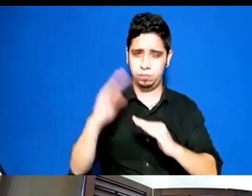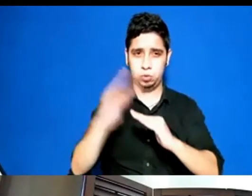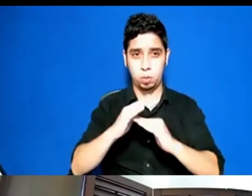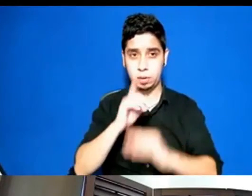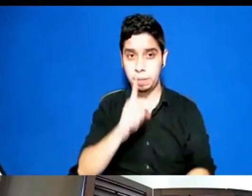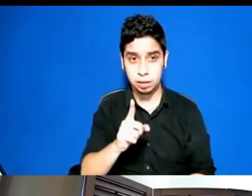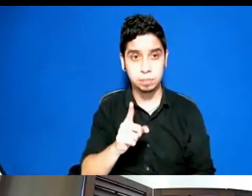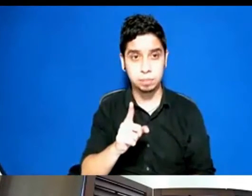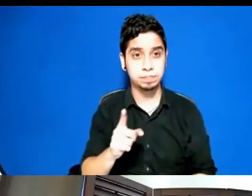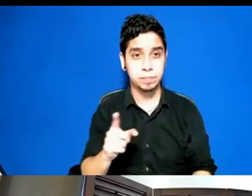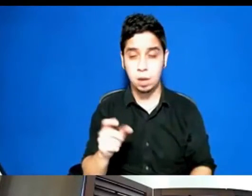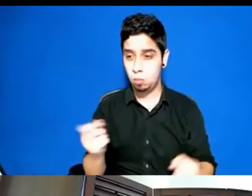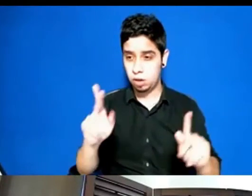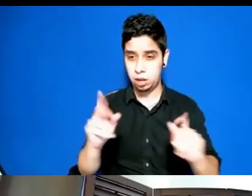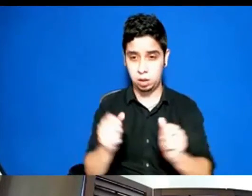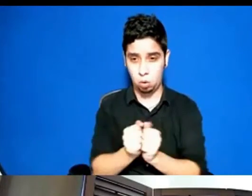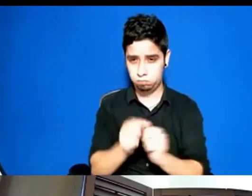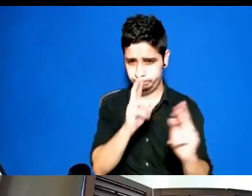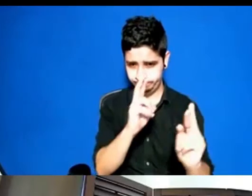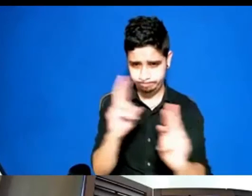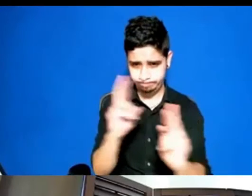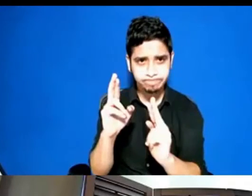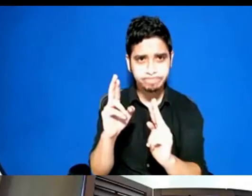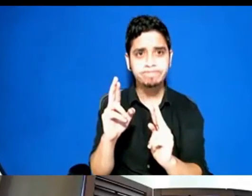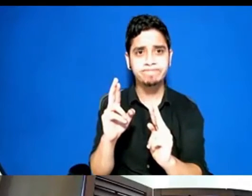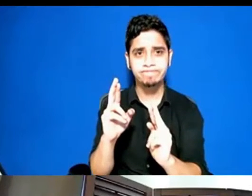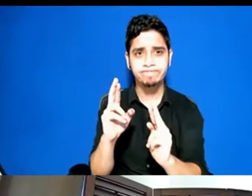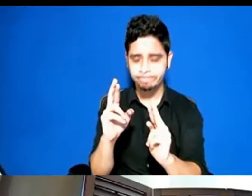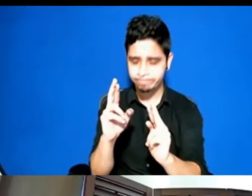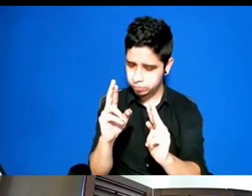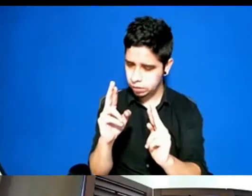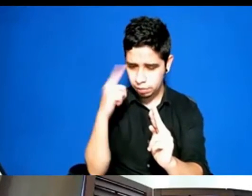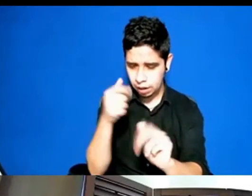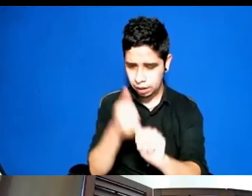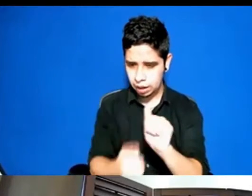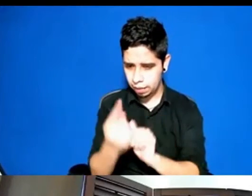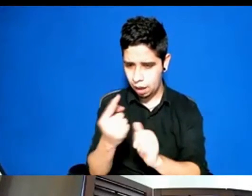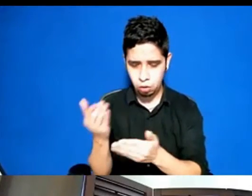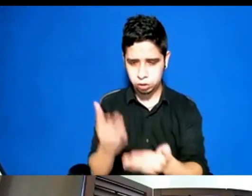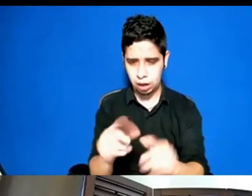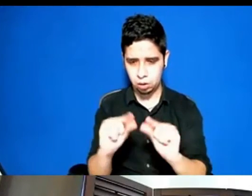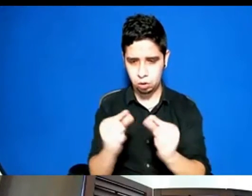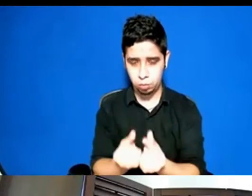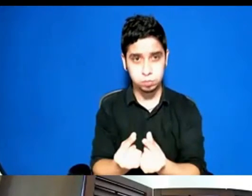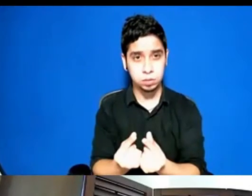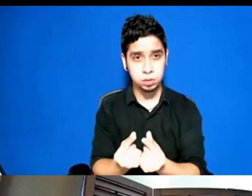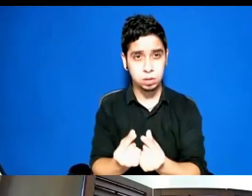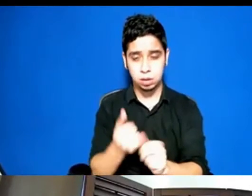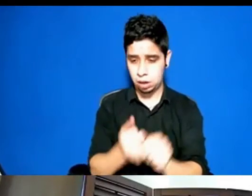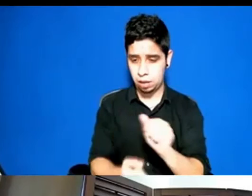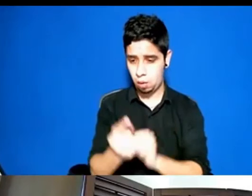Hay mucho respeto para lo que cada persona trae al grupo, lo que cada persona